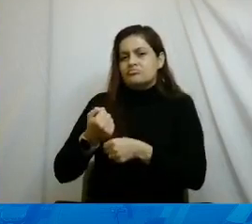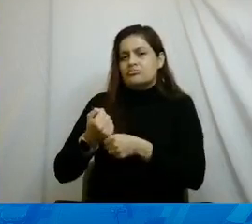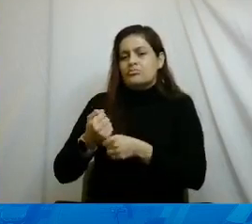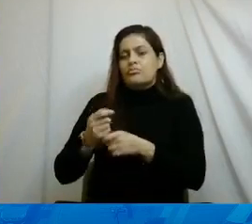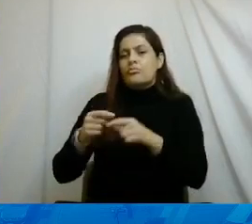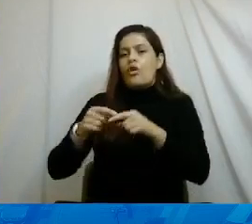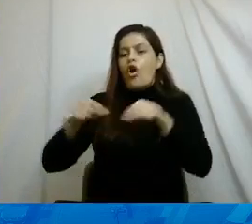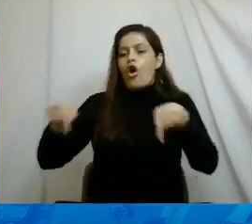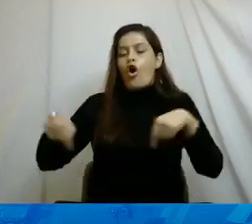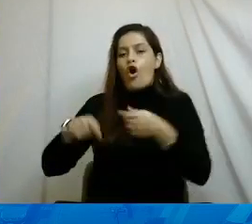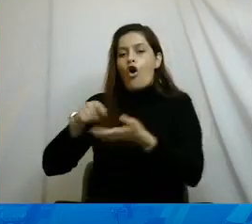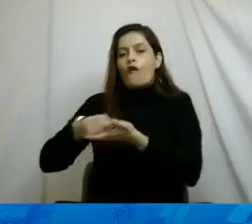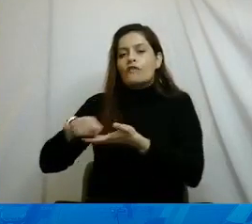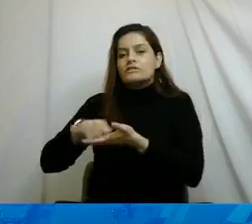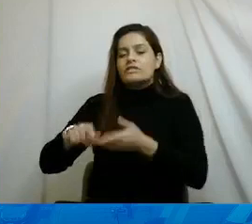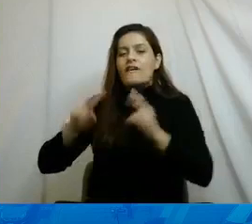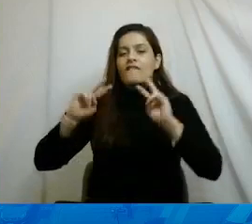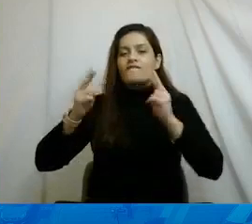Vivienda.